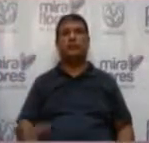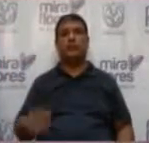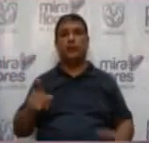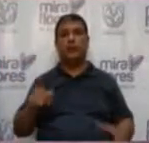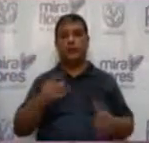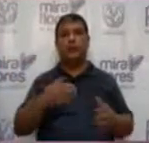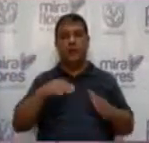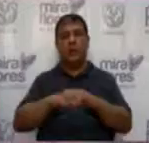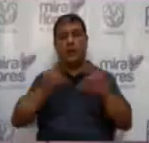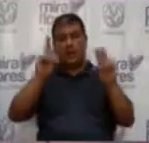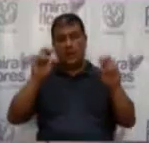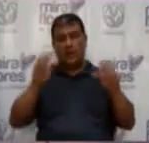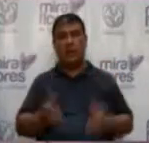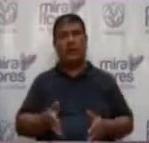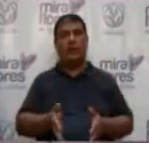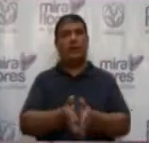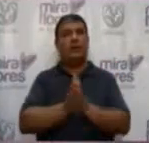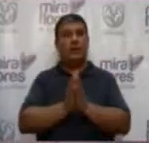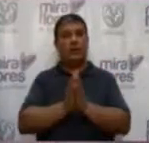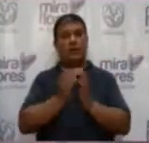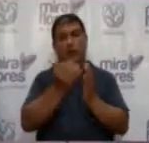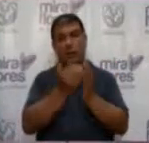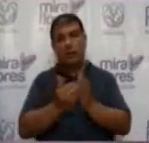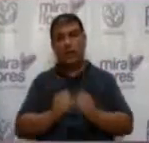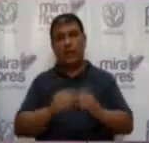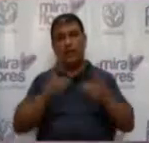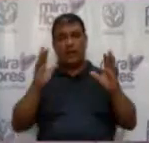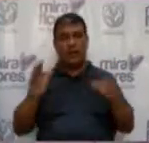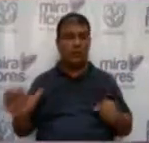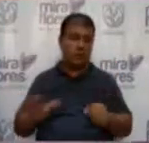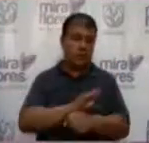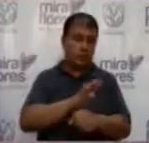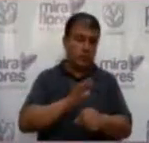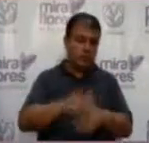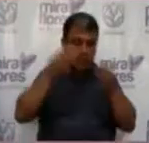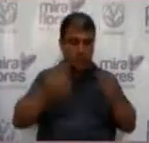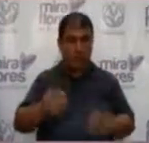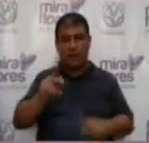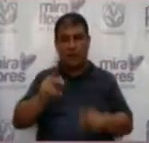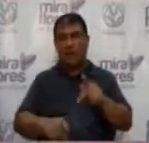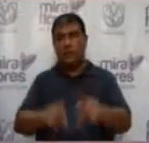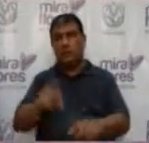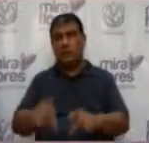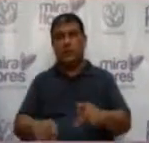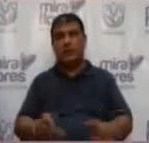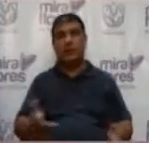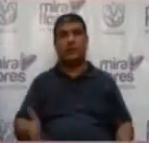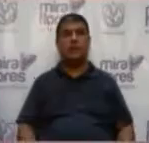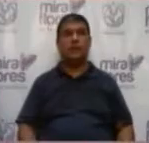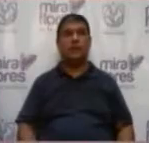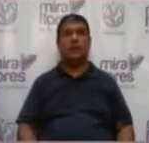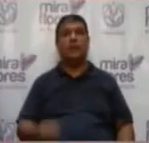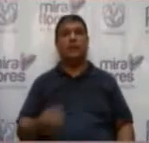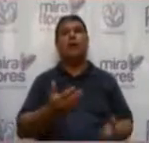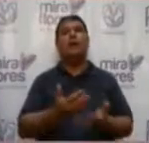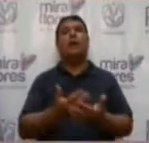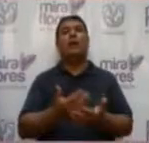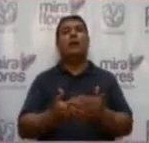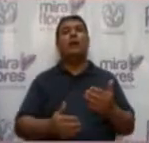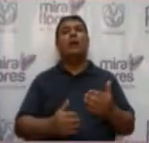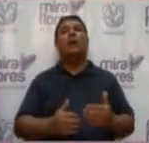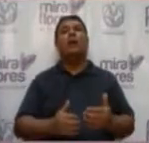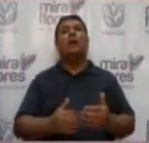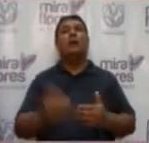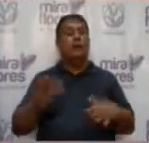Entra este tema entonces a la orden del día por una decisión unánime de los partícipes del Consejo. Muy bien, entonces